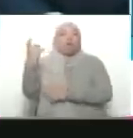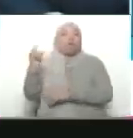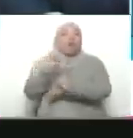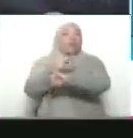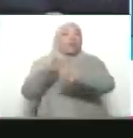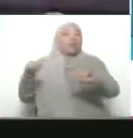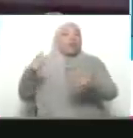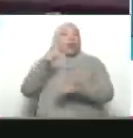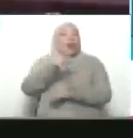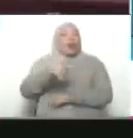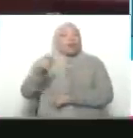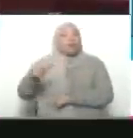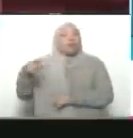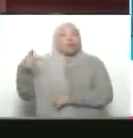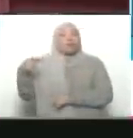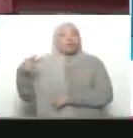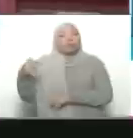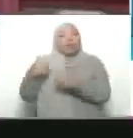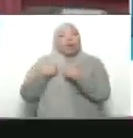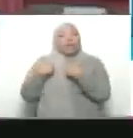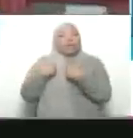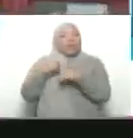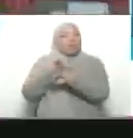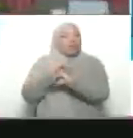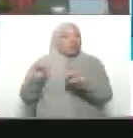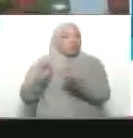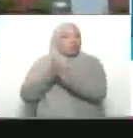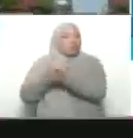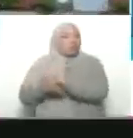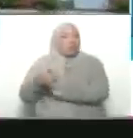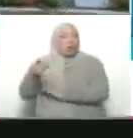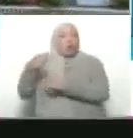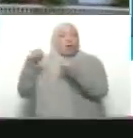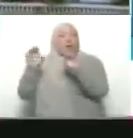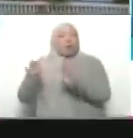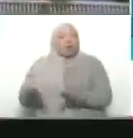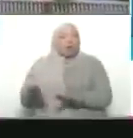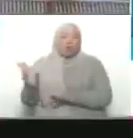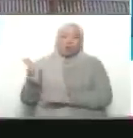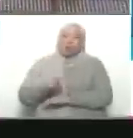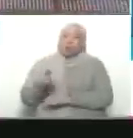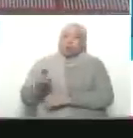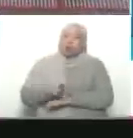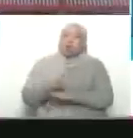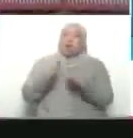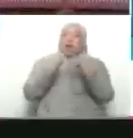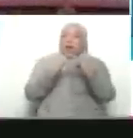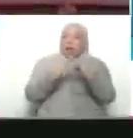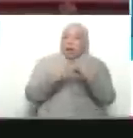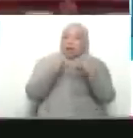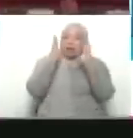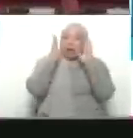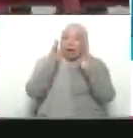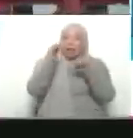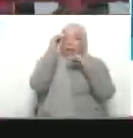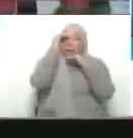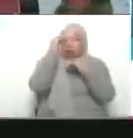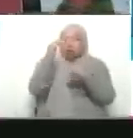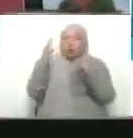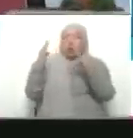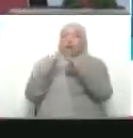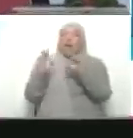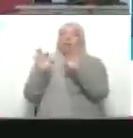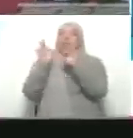atender a las personas que resultaron afectadas ahora estas personas no se abandonaron nunca estuvieron en refugio atendidos en casas de